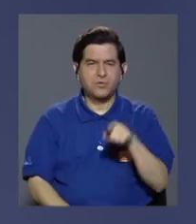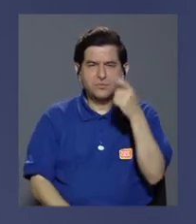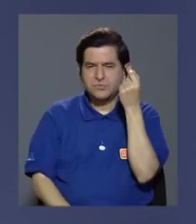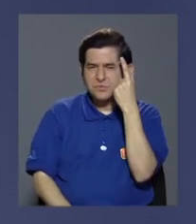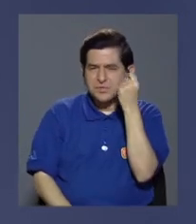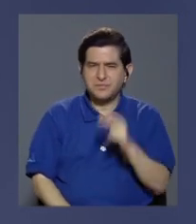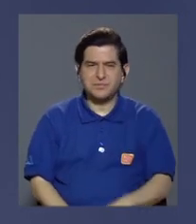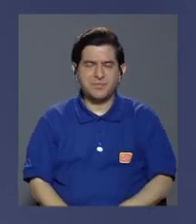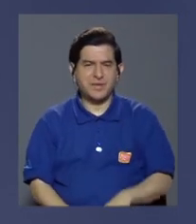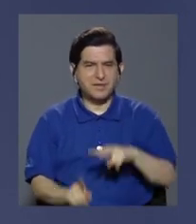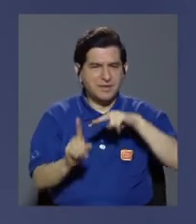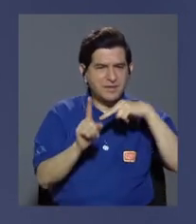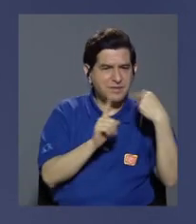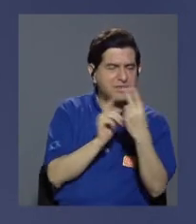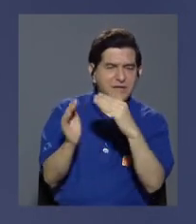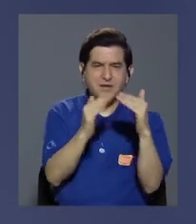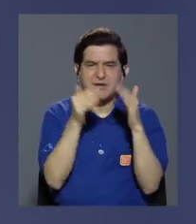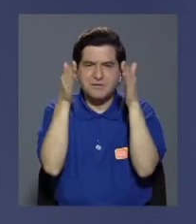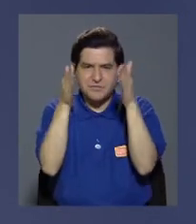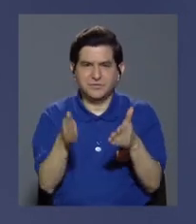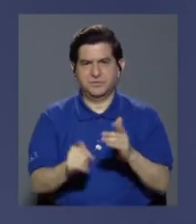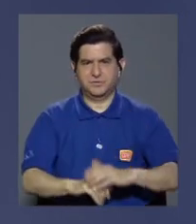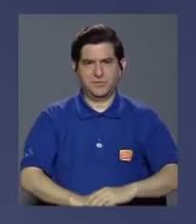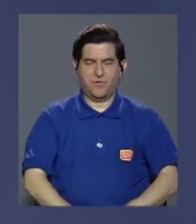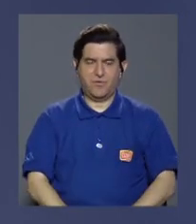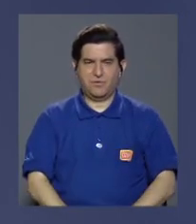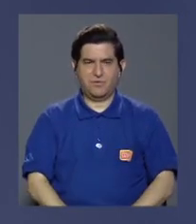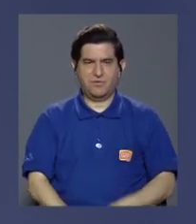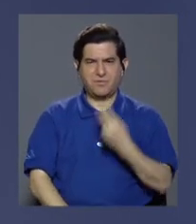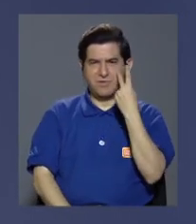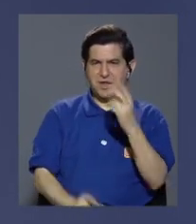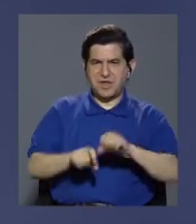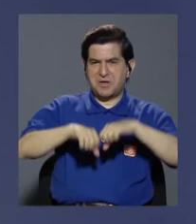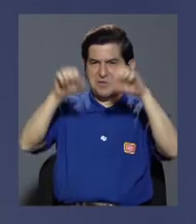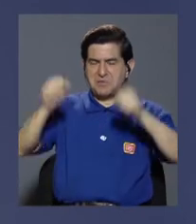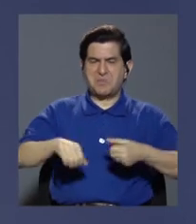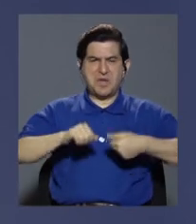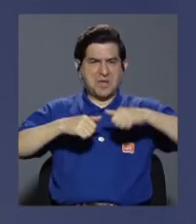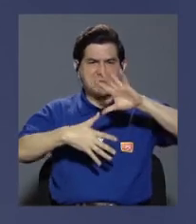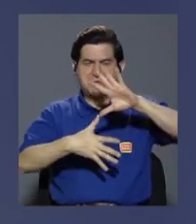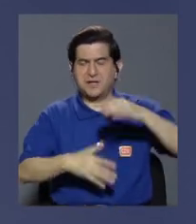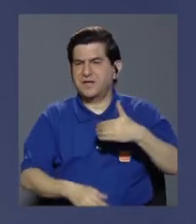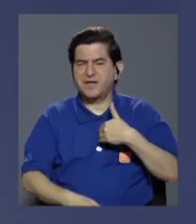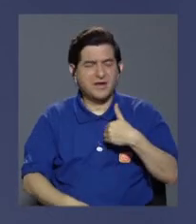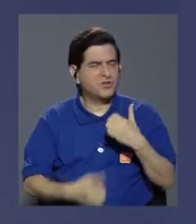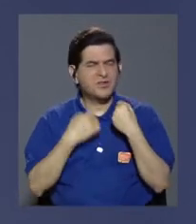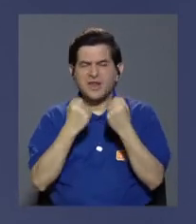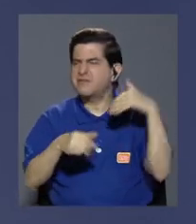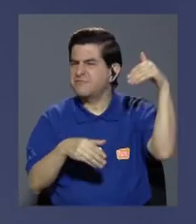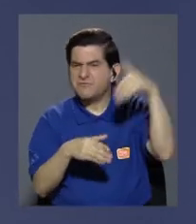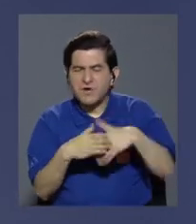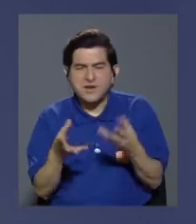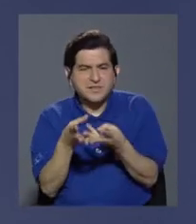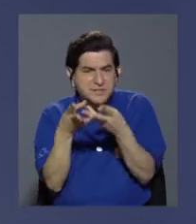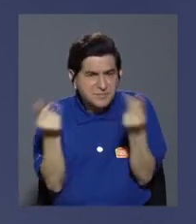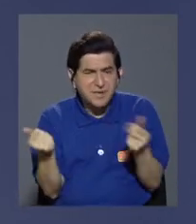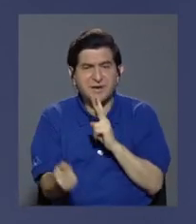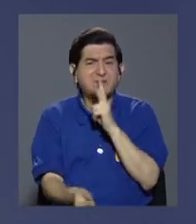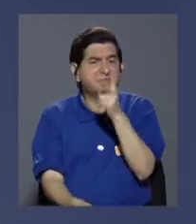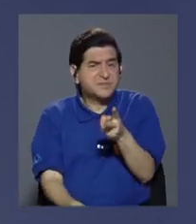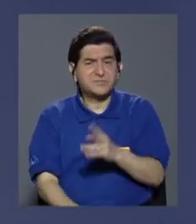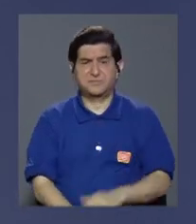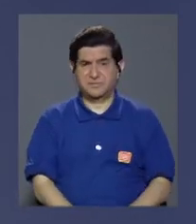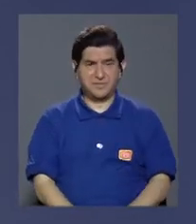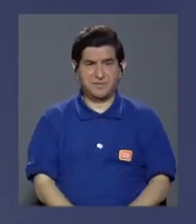muchas veces desde la ciudadanía que aprecia un sistema interamericano que no tiene dientes para entrar y resolver verdaderamente